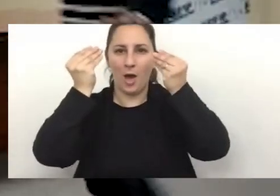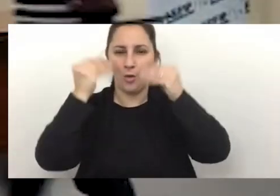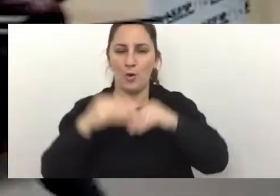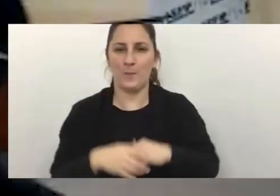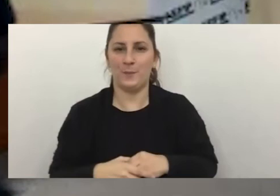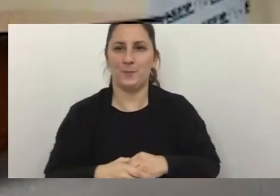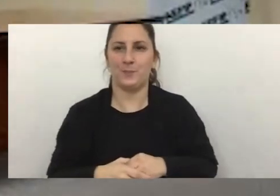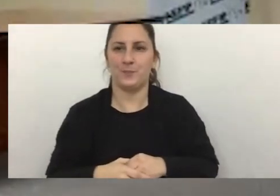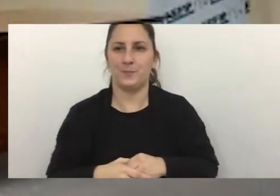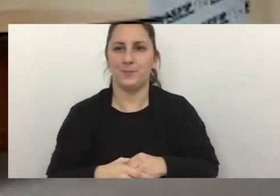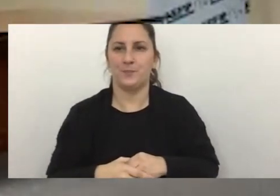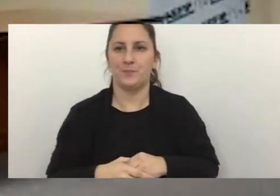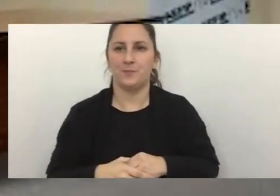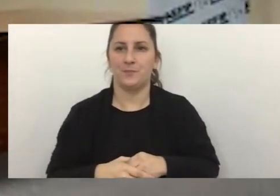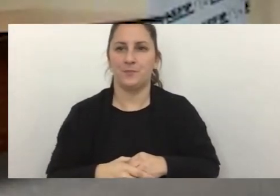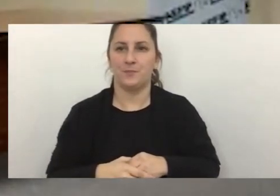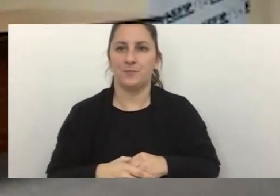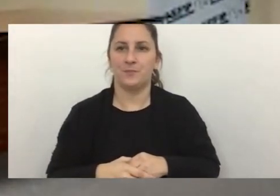de algunos...